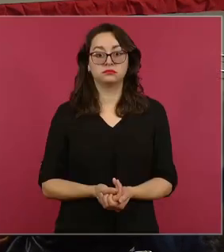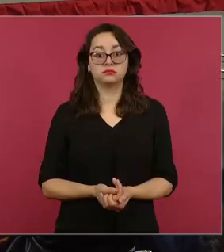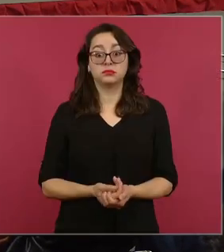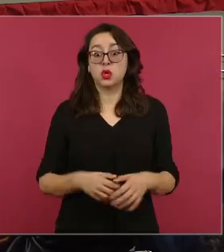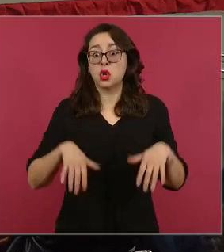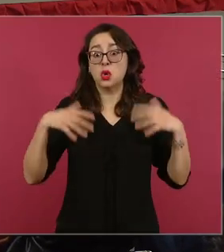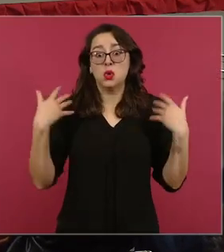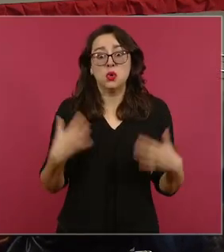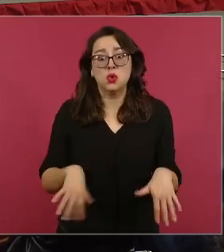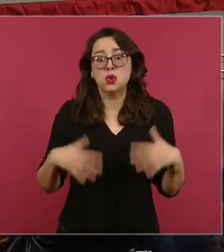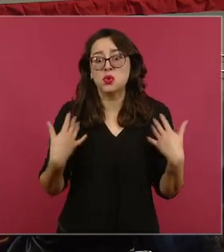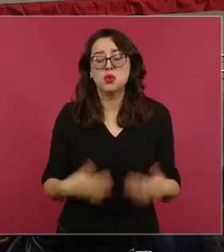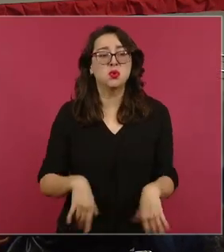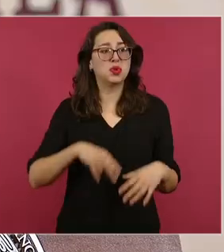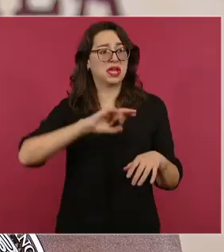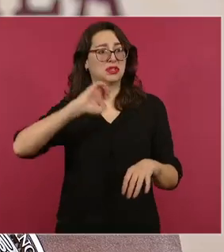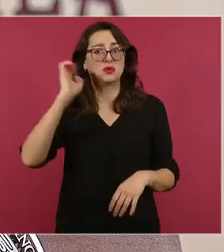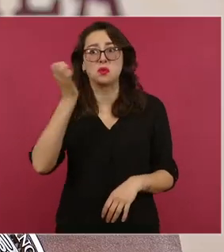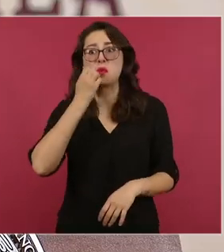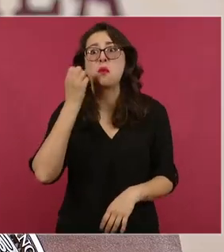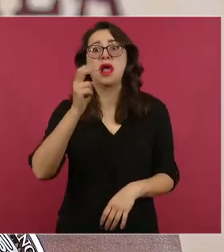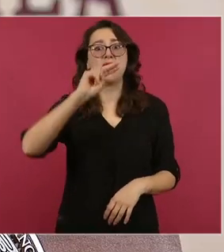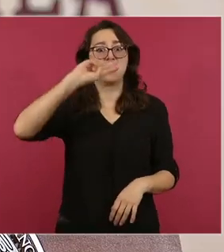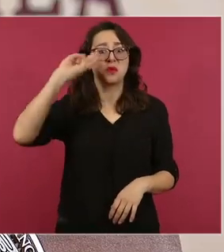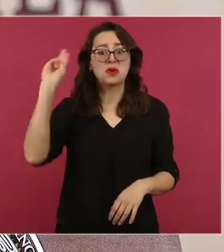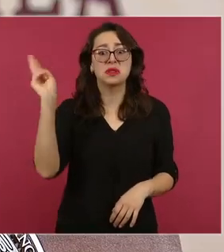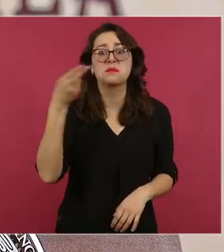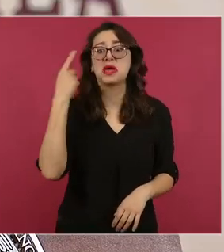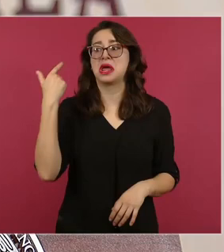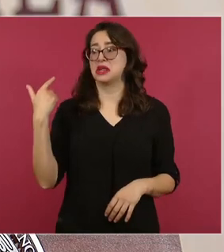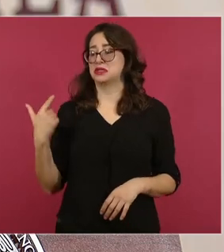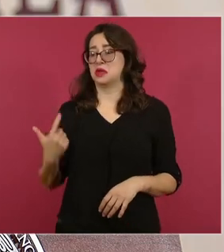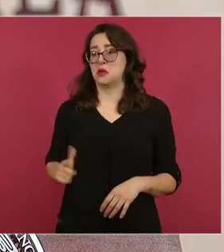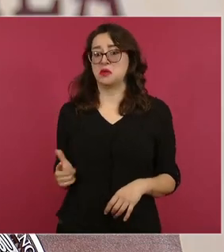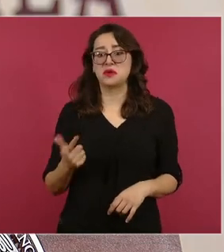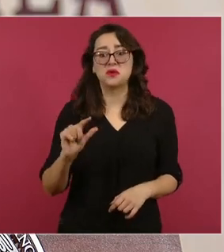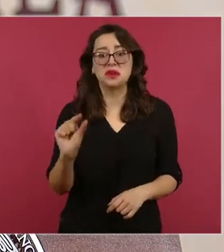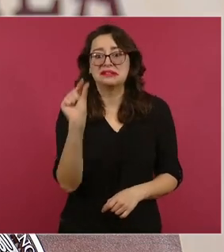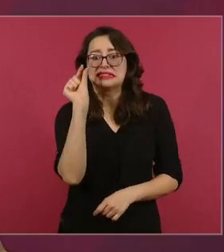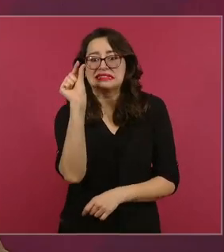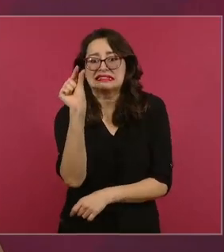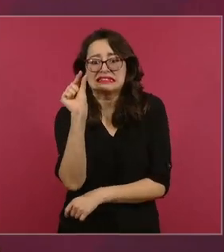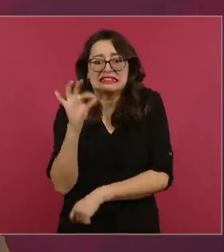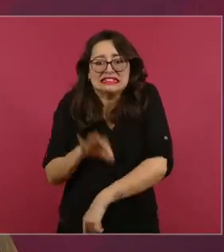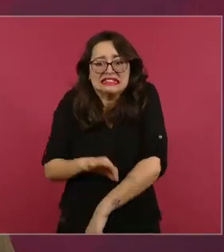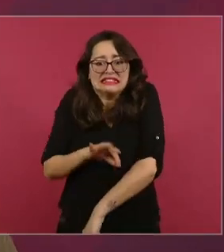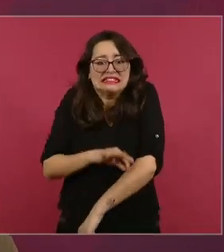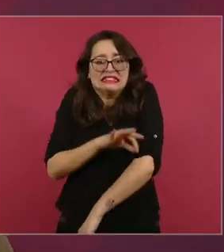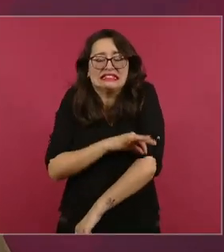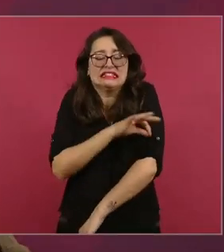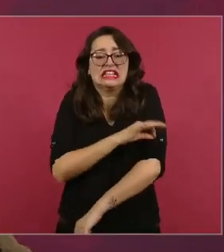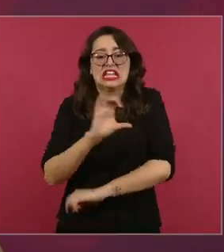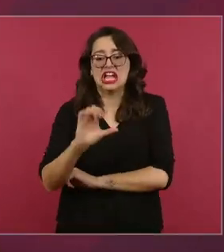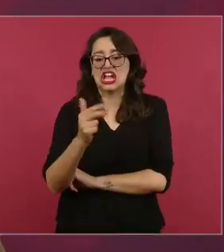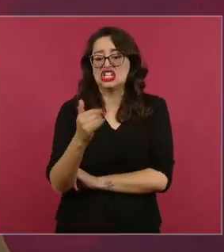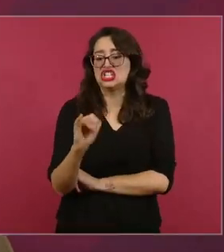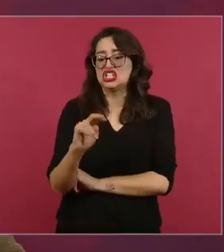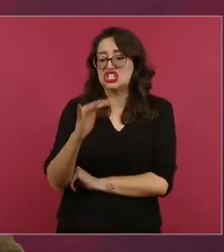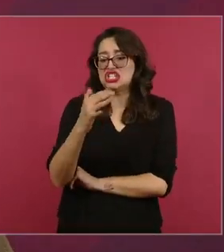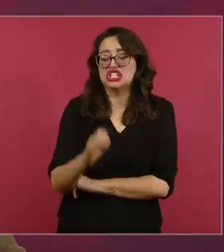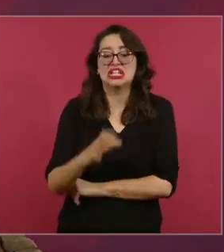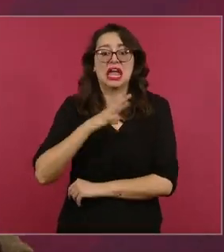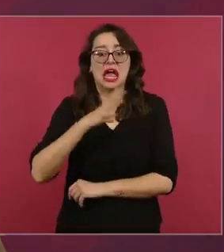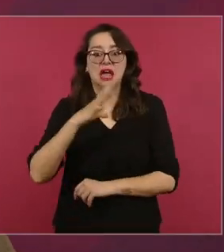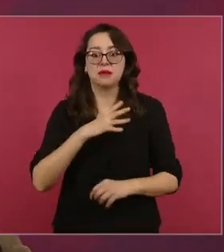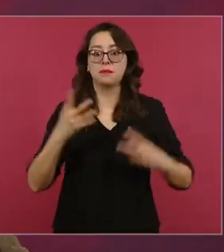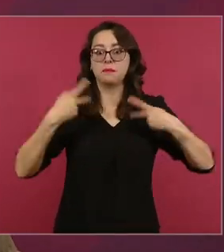de chinches en la UNAM y en otros lugares de México como Guanajuato. Se ha provocado una histeria colectiva en algunos lugares.